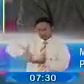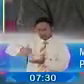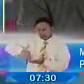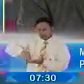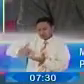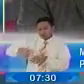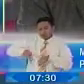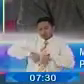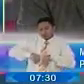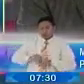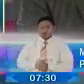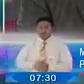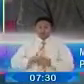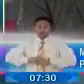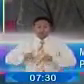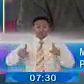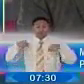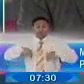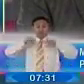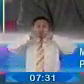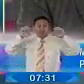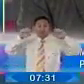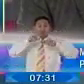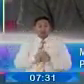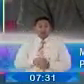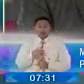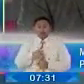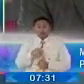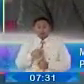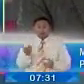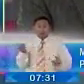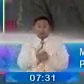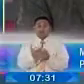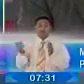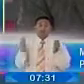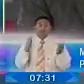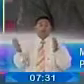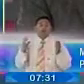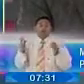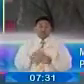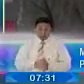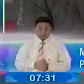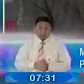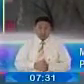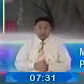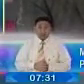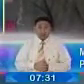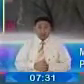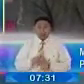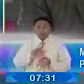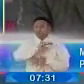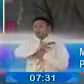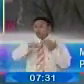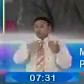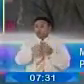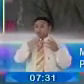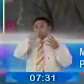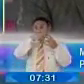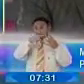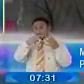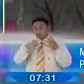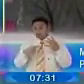eso diferencia mucho porque hay muchas empresas que tienen actas de recepción provisional. Correcto. Entonces, todos estos elementos de tener